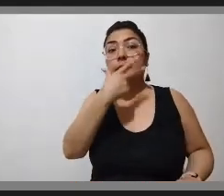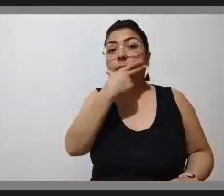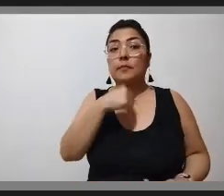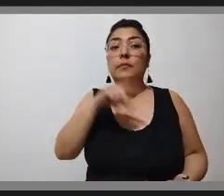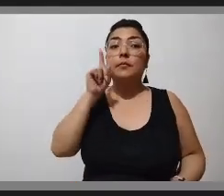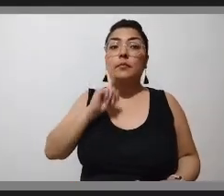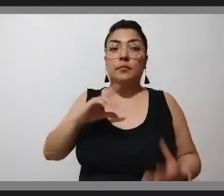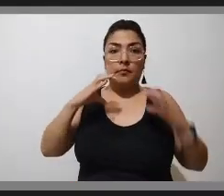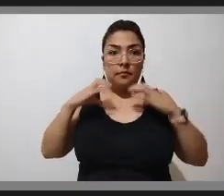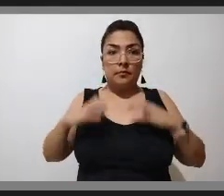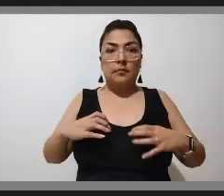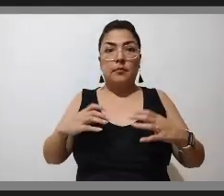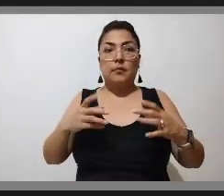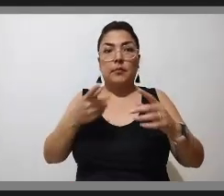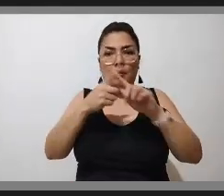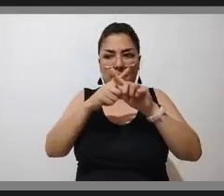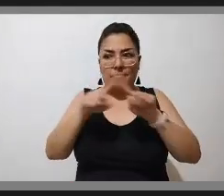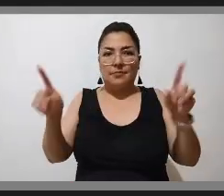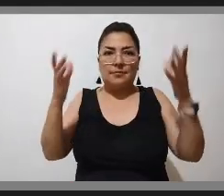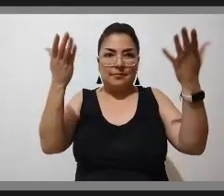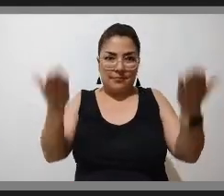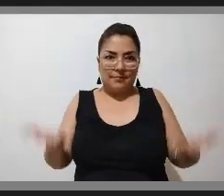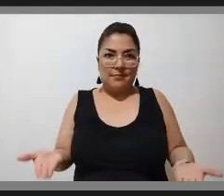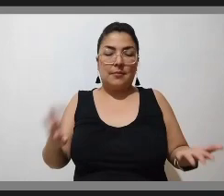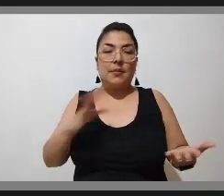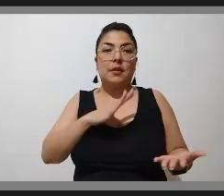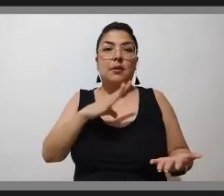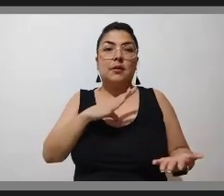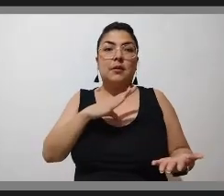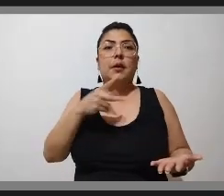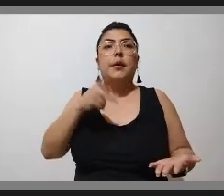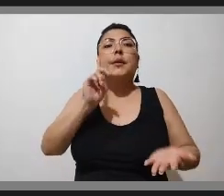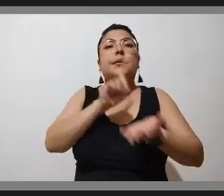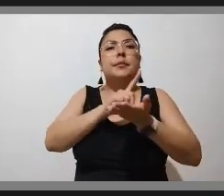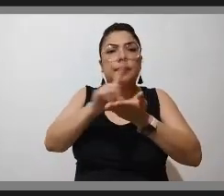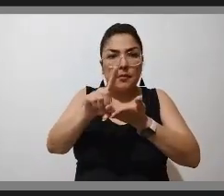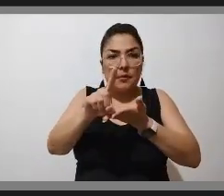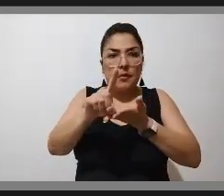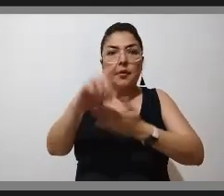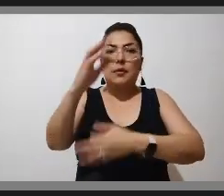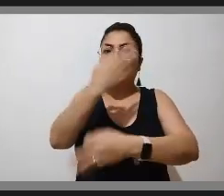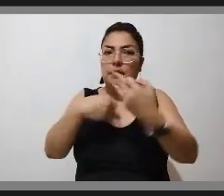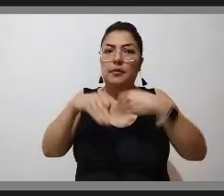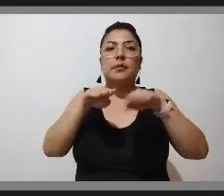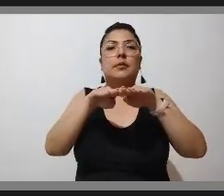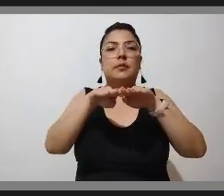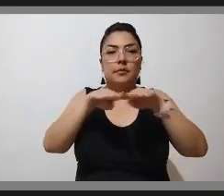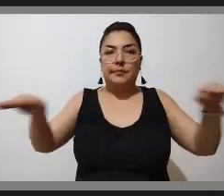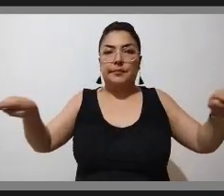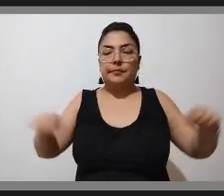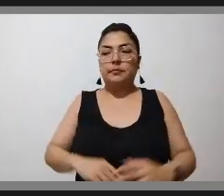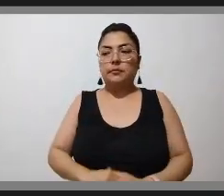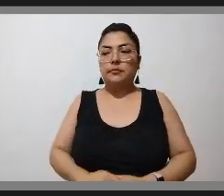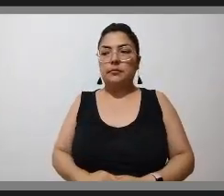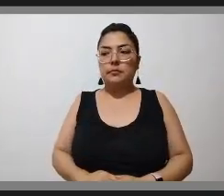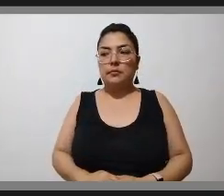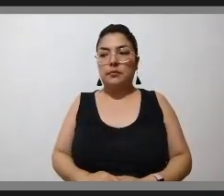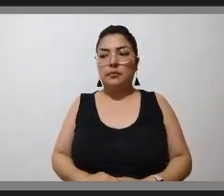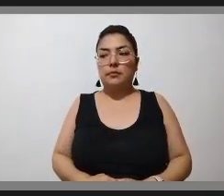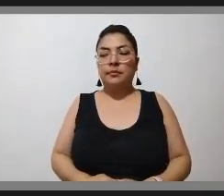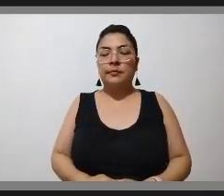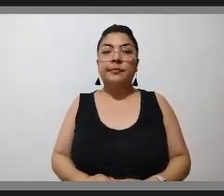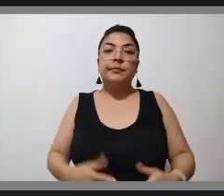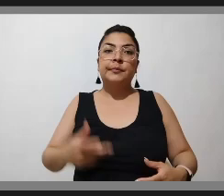biológicas, pero eso no quiere decir que tengamos diferencia en el acceso a los derechos. Y como obviamente no